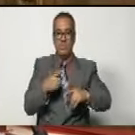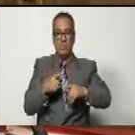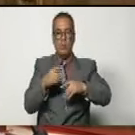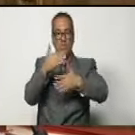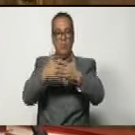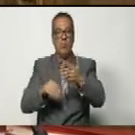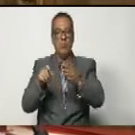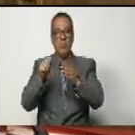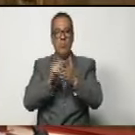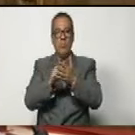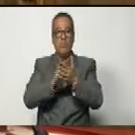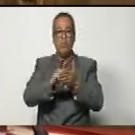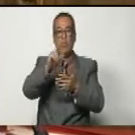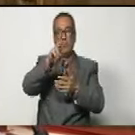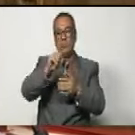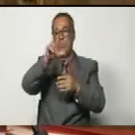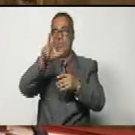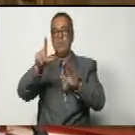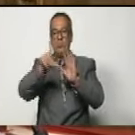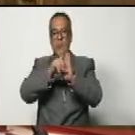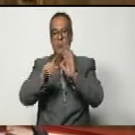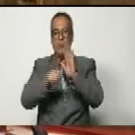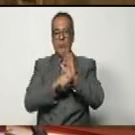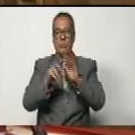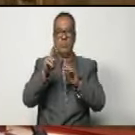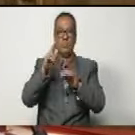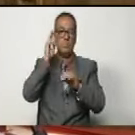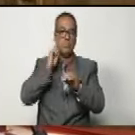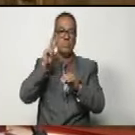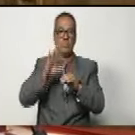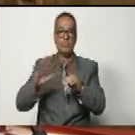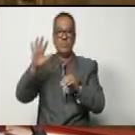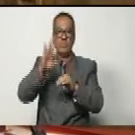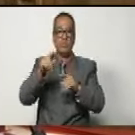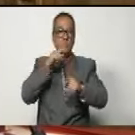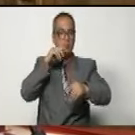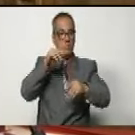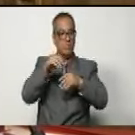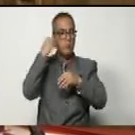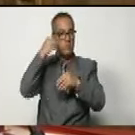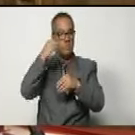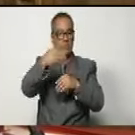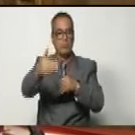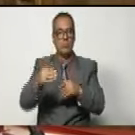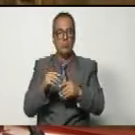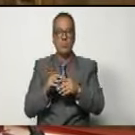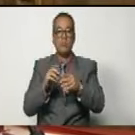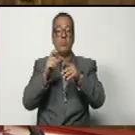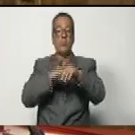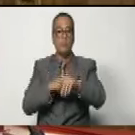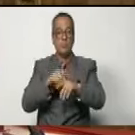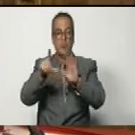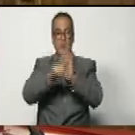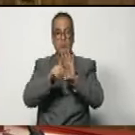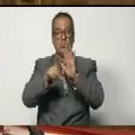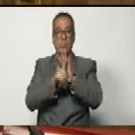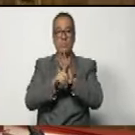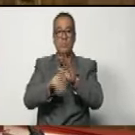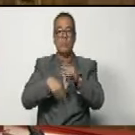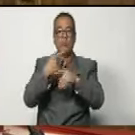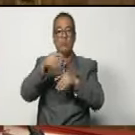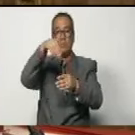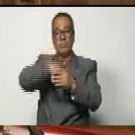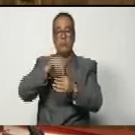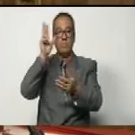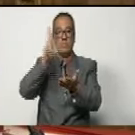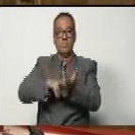reza el artículo 203 de la Constitución de la República Bolivariana de Venezuela, sometió a consideración el carácter orgánico de la ley. Propuesto a